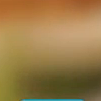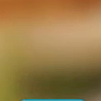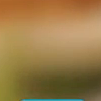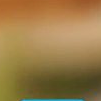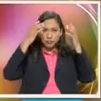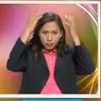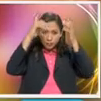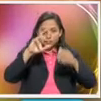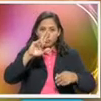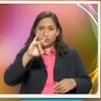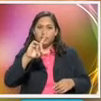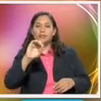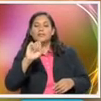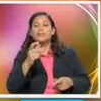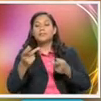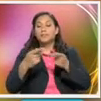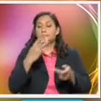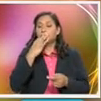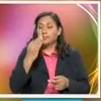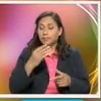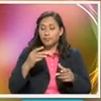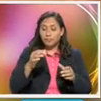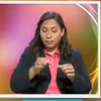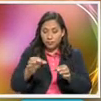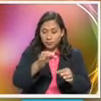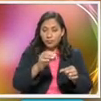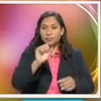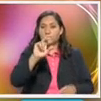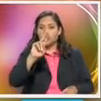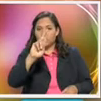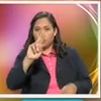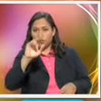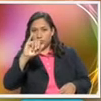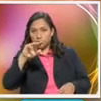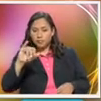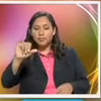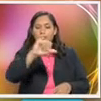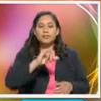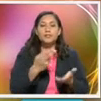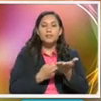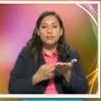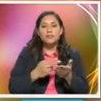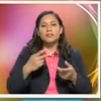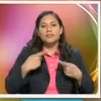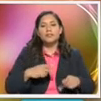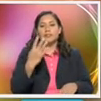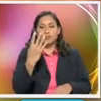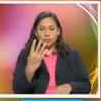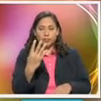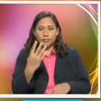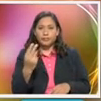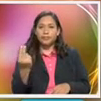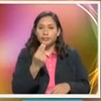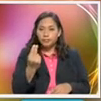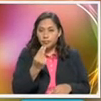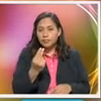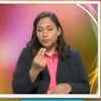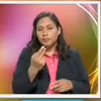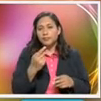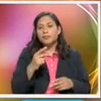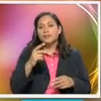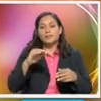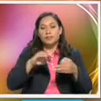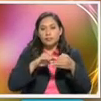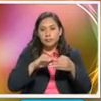Chef Luis Carlos, para preparar esta deliciosa torre de surimi con salsa rosa, para que le alcance a 4 personas, vamos a necesitar, para comenzar,